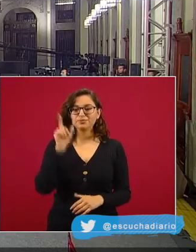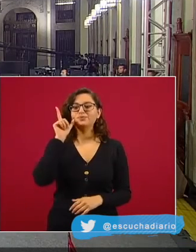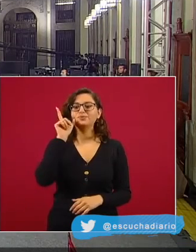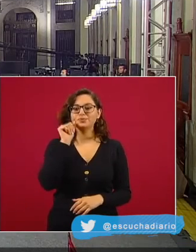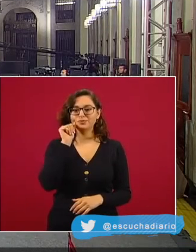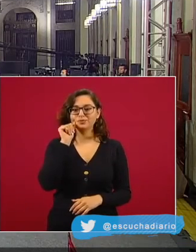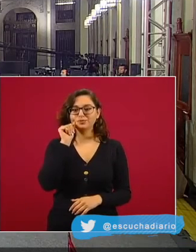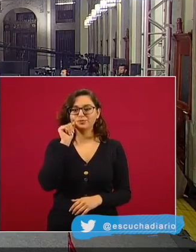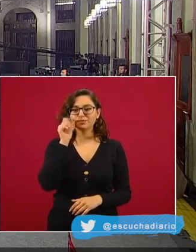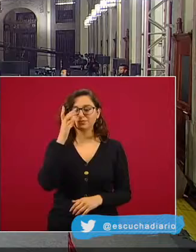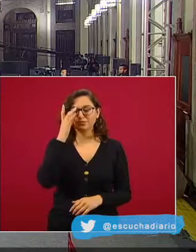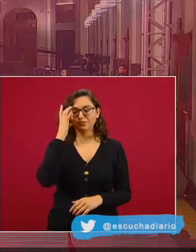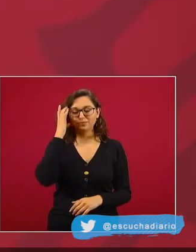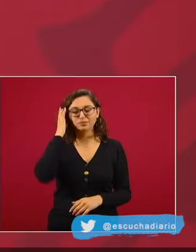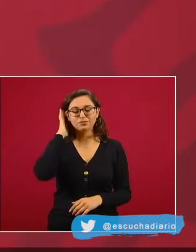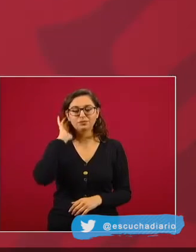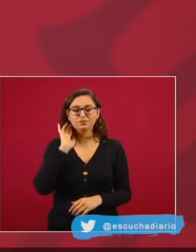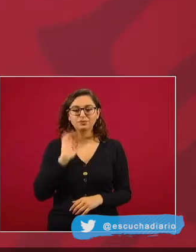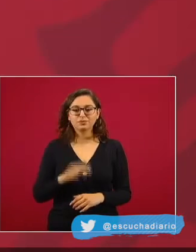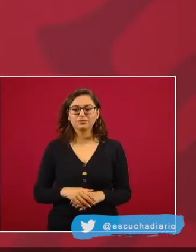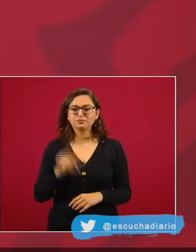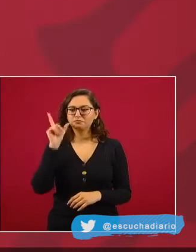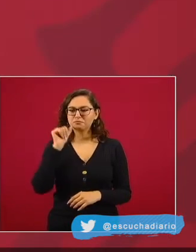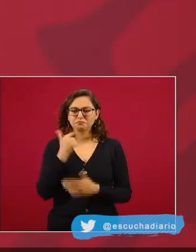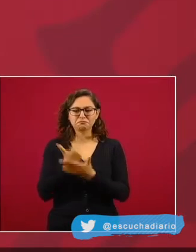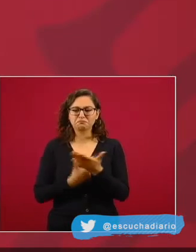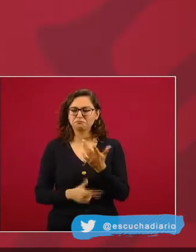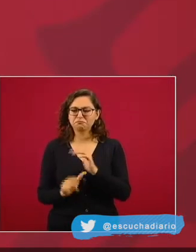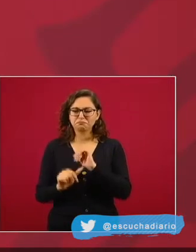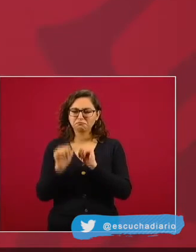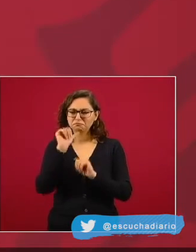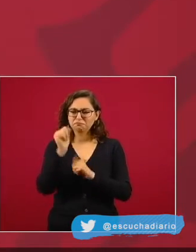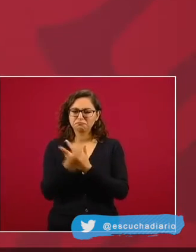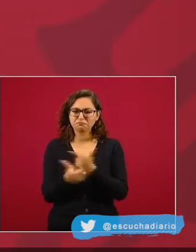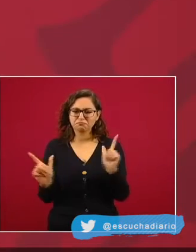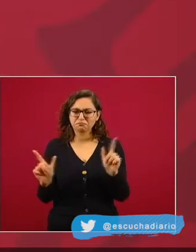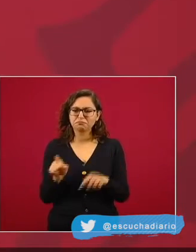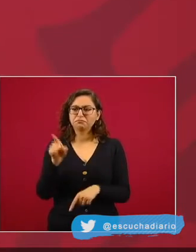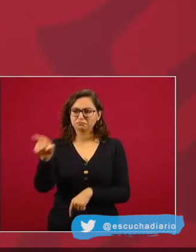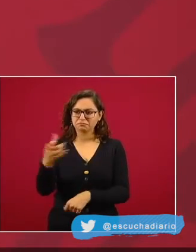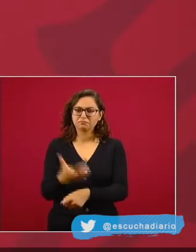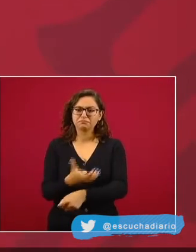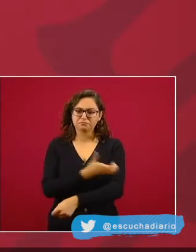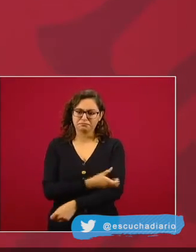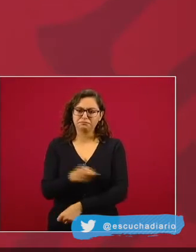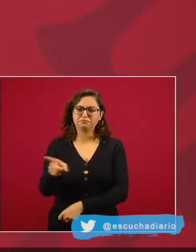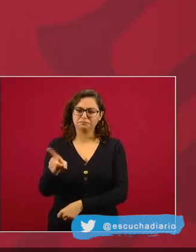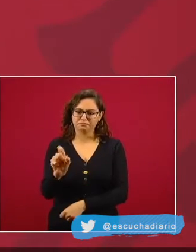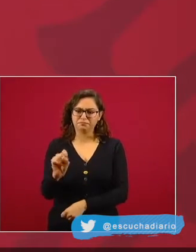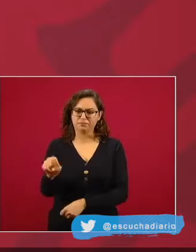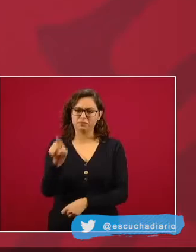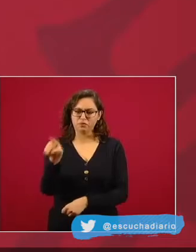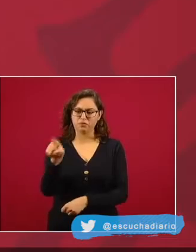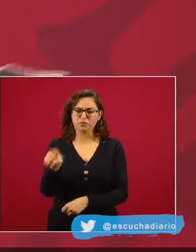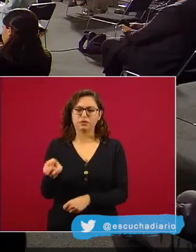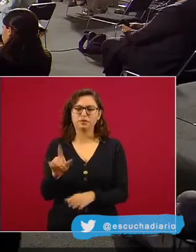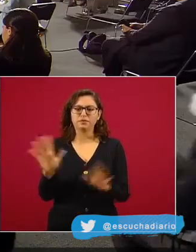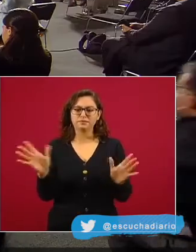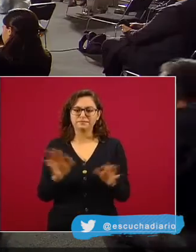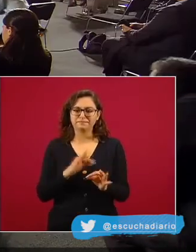Mañana es... ¿Sin lista? Bueno, pero al compañero sí, ¿no? Bueno,